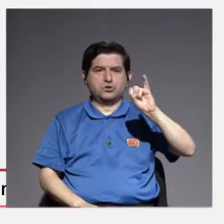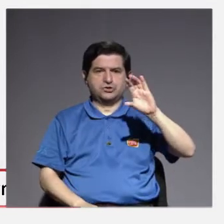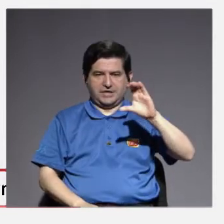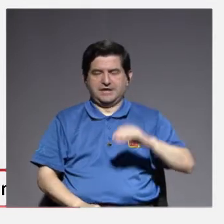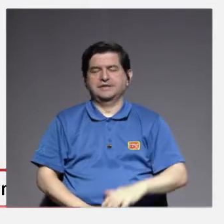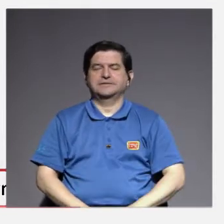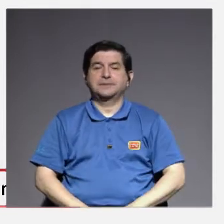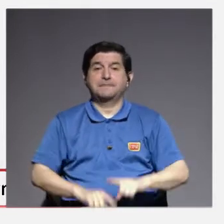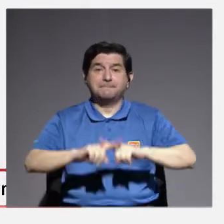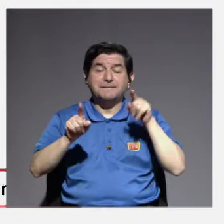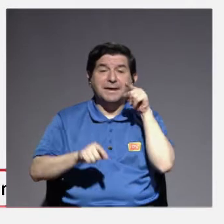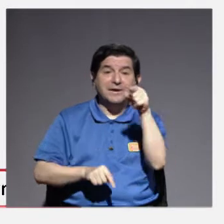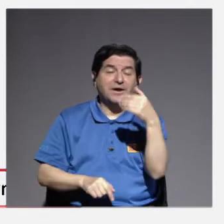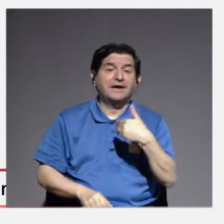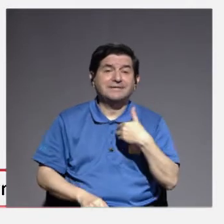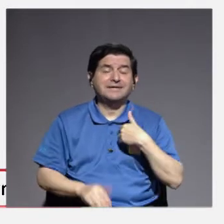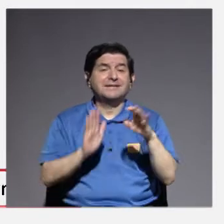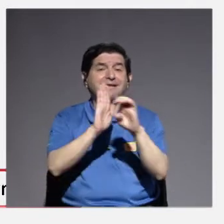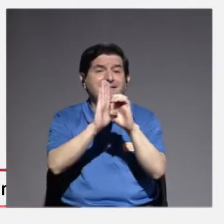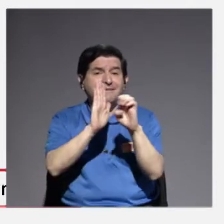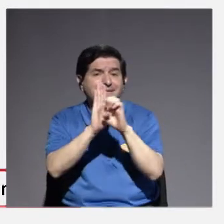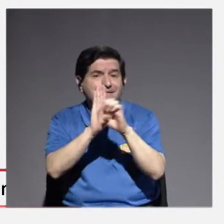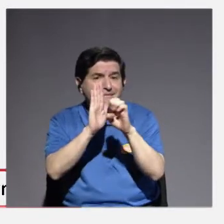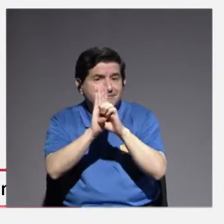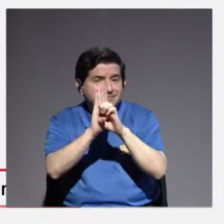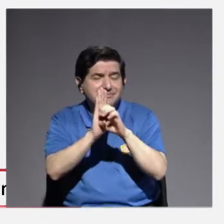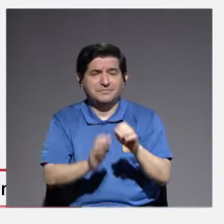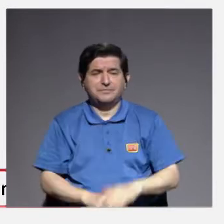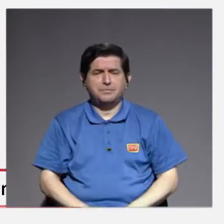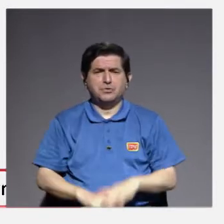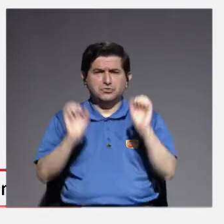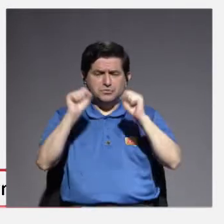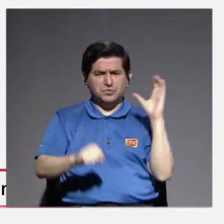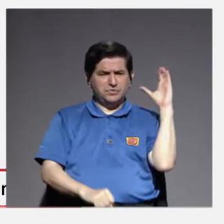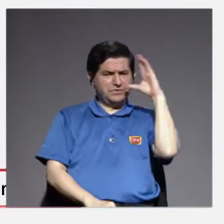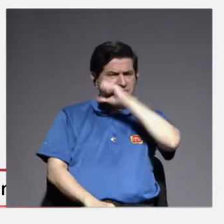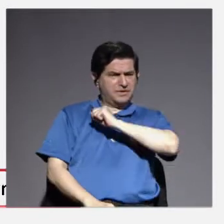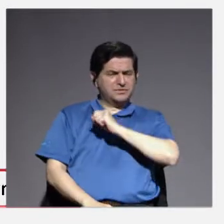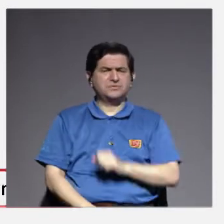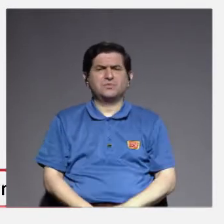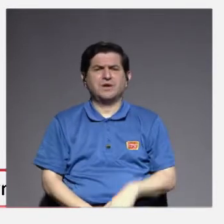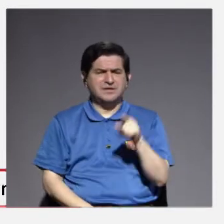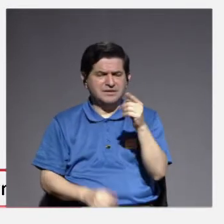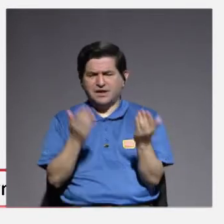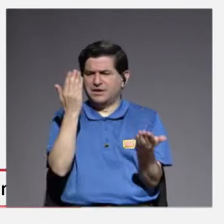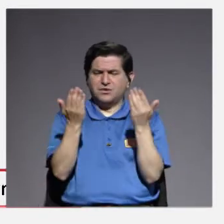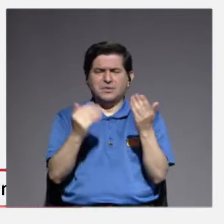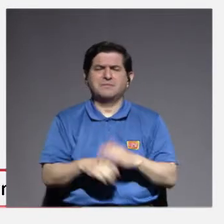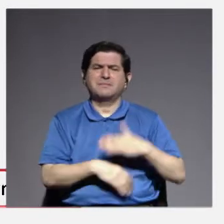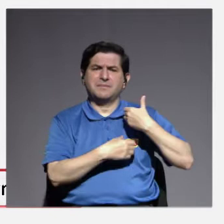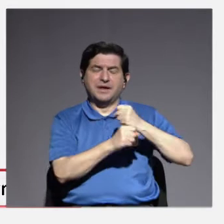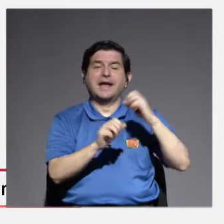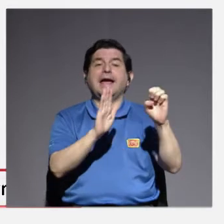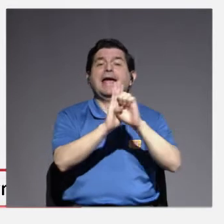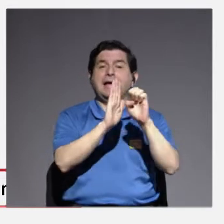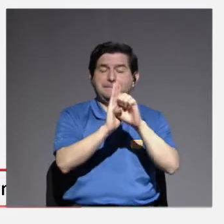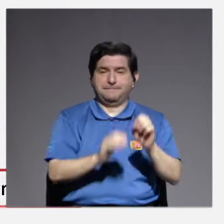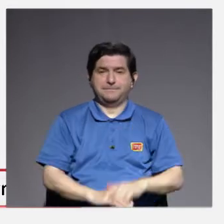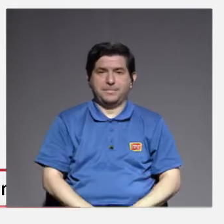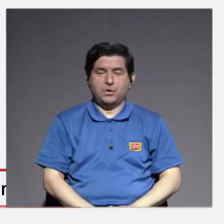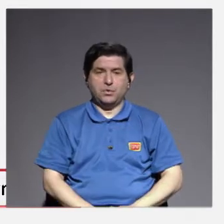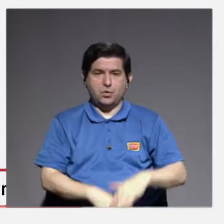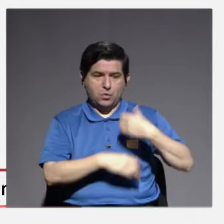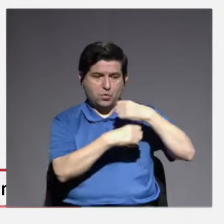prosic.ucr.ac.cr, pero aquí vienen algunos ejemplos como para ver cómo se compartan las municipalidades. Por ejemplo, tenemos